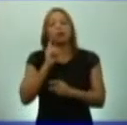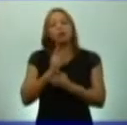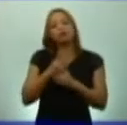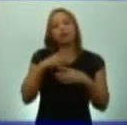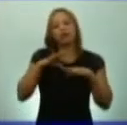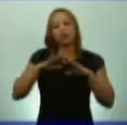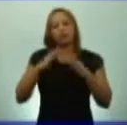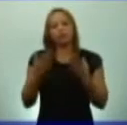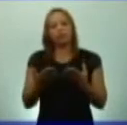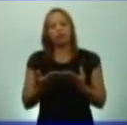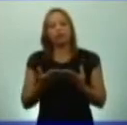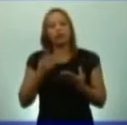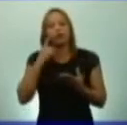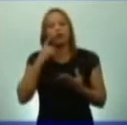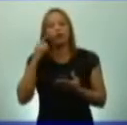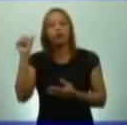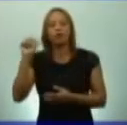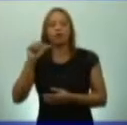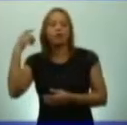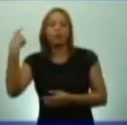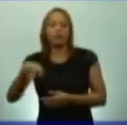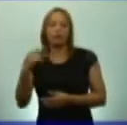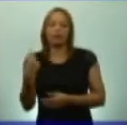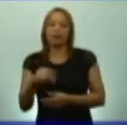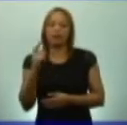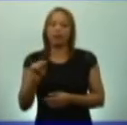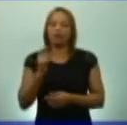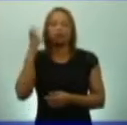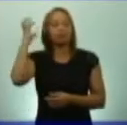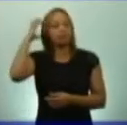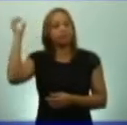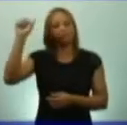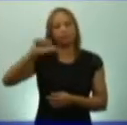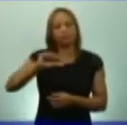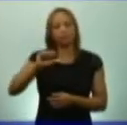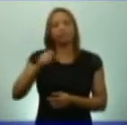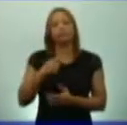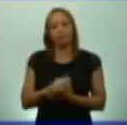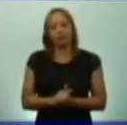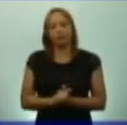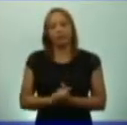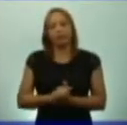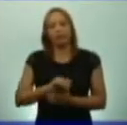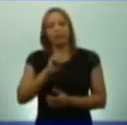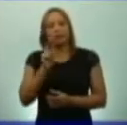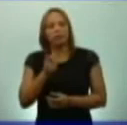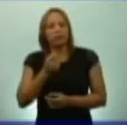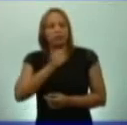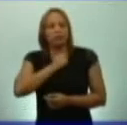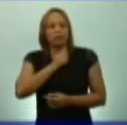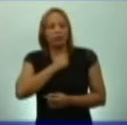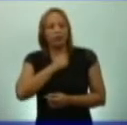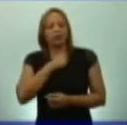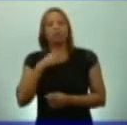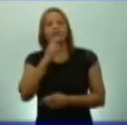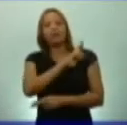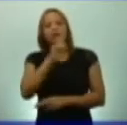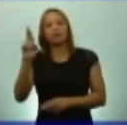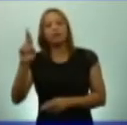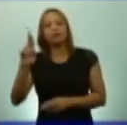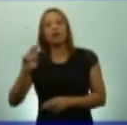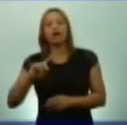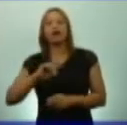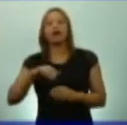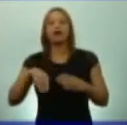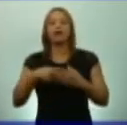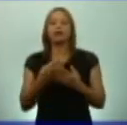los explotadores y del imperialismo. ¿Admitirían ellos una revolución a solo 90 millas